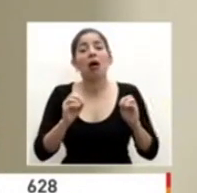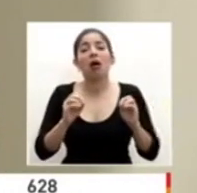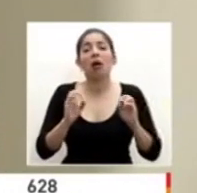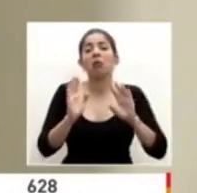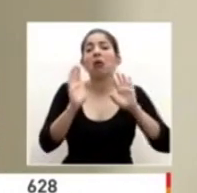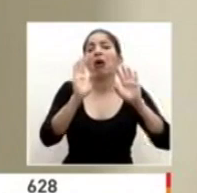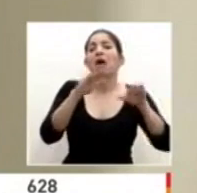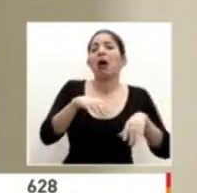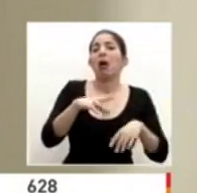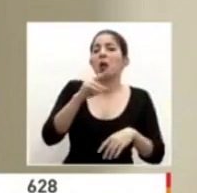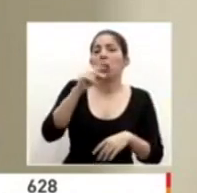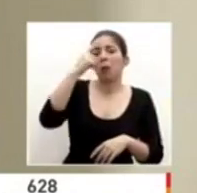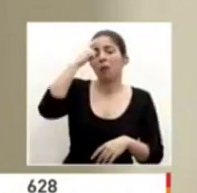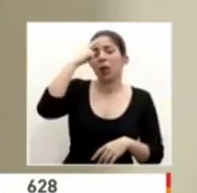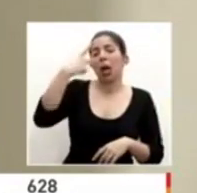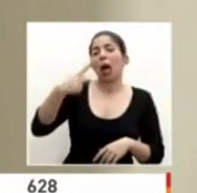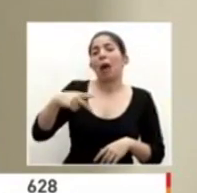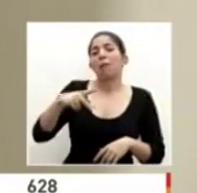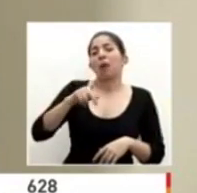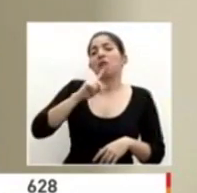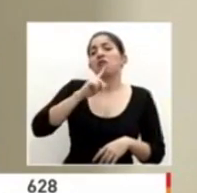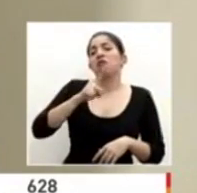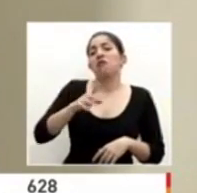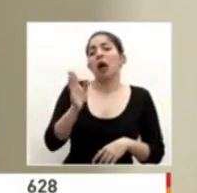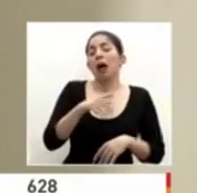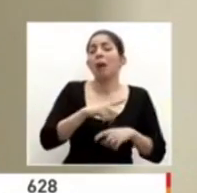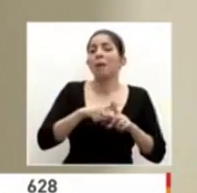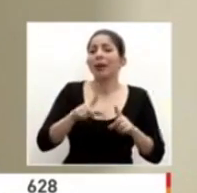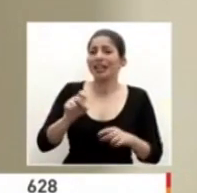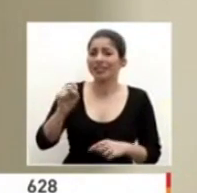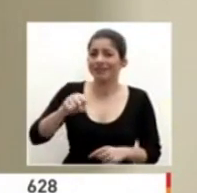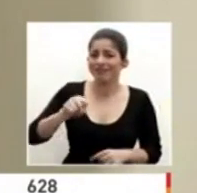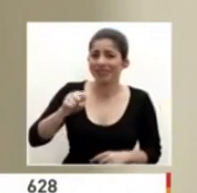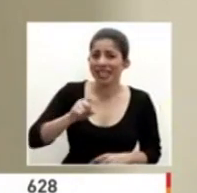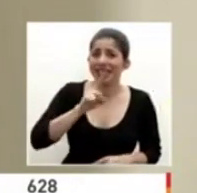no lo percibe como una amenaza real, pero sí es totalmente real.